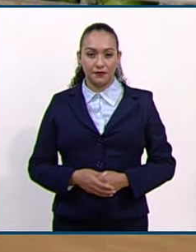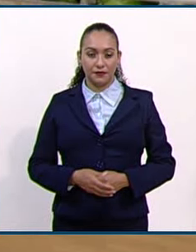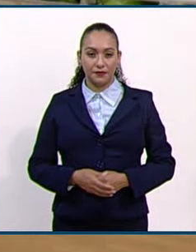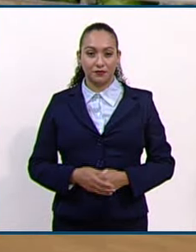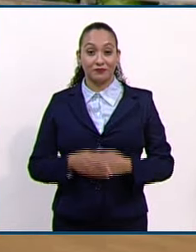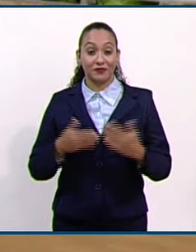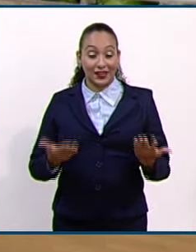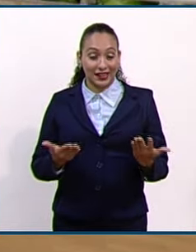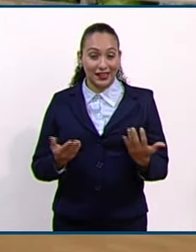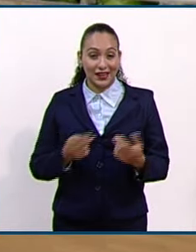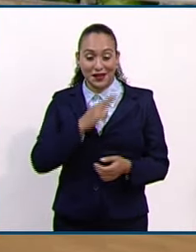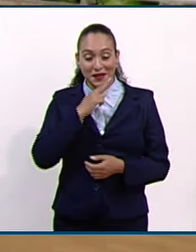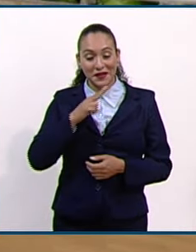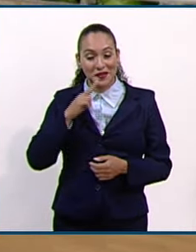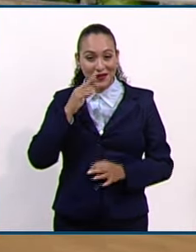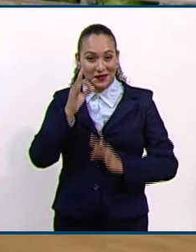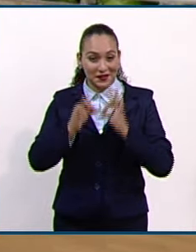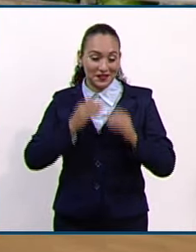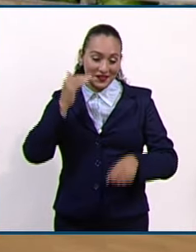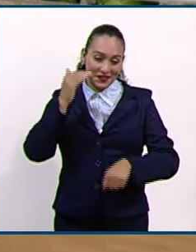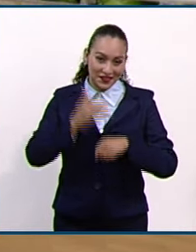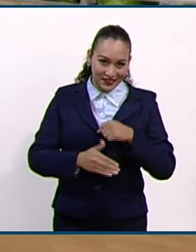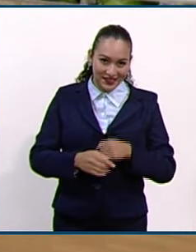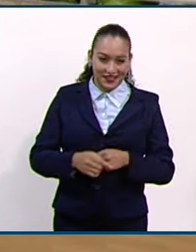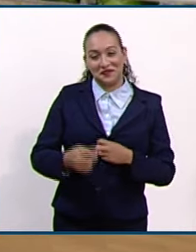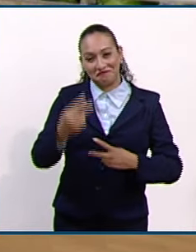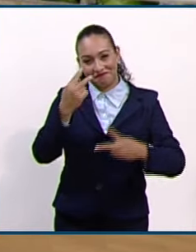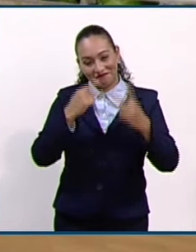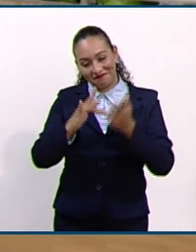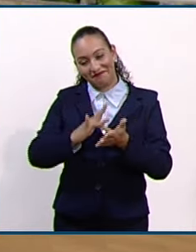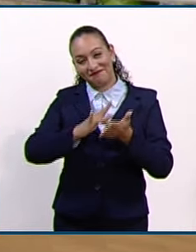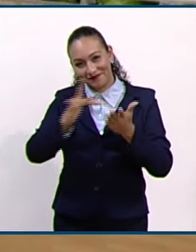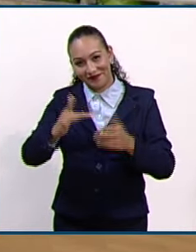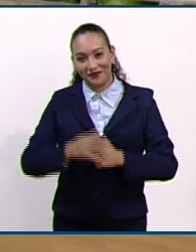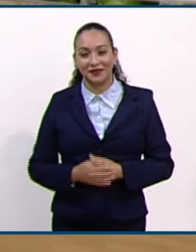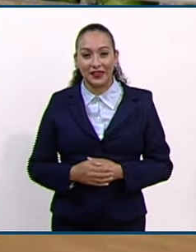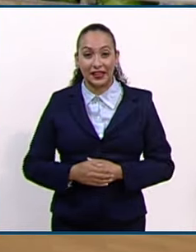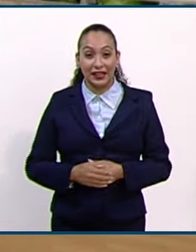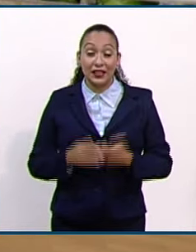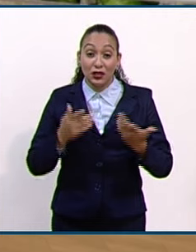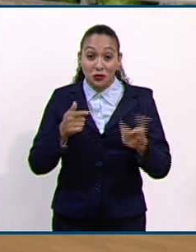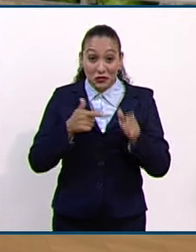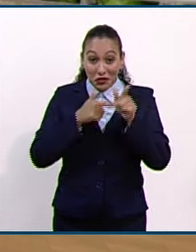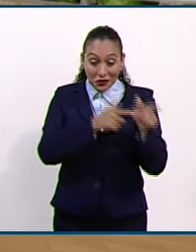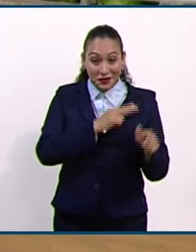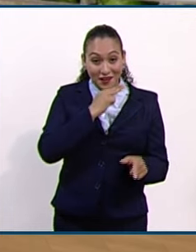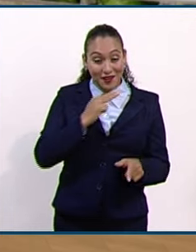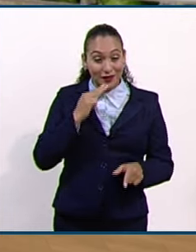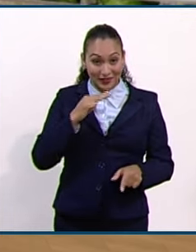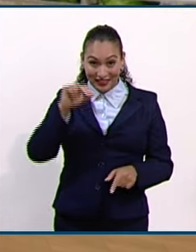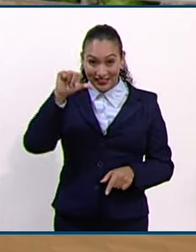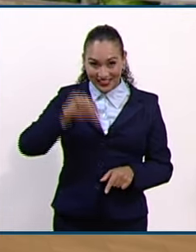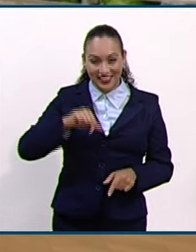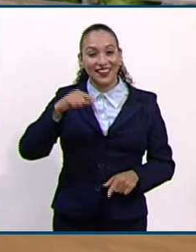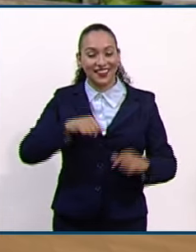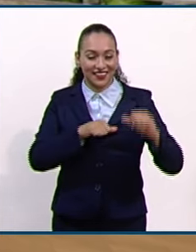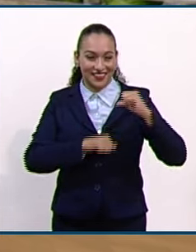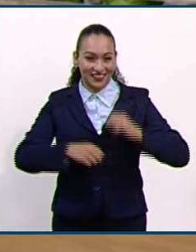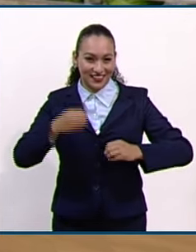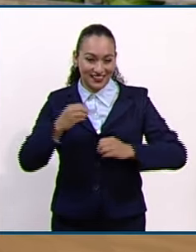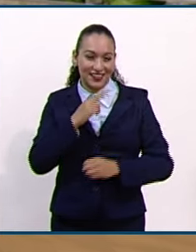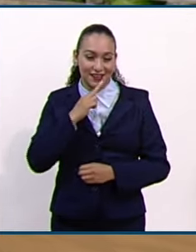Y es así como llegamos al final de este espacio, como siempre agradeciendo su compañía e invitándole a mantenerse aquí en la señal del canal del Poder Judicial